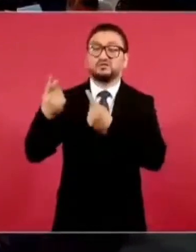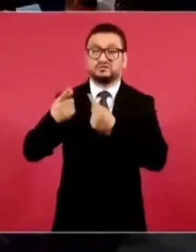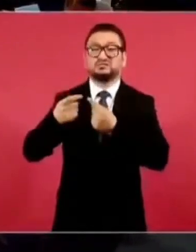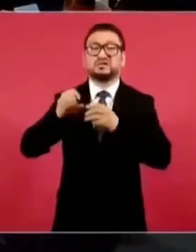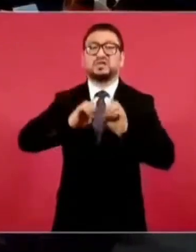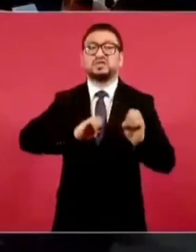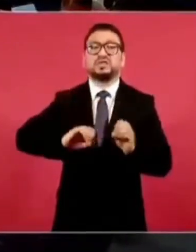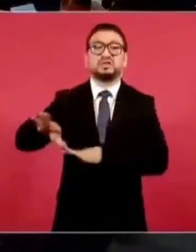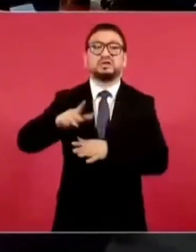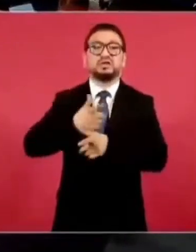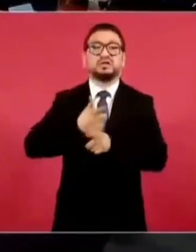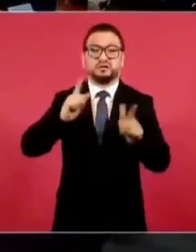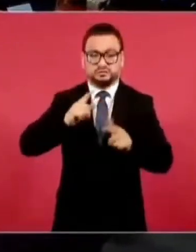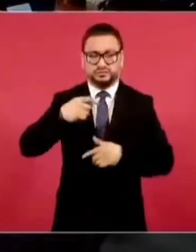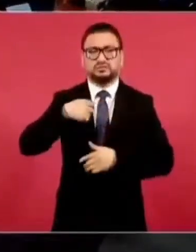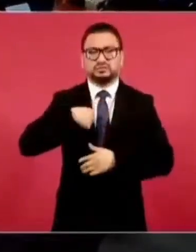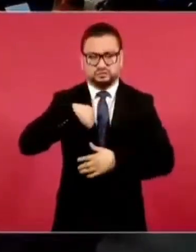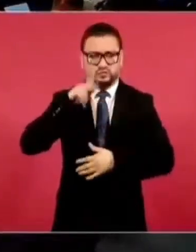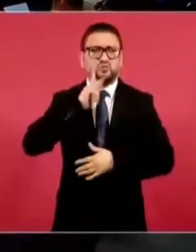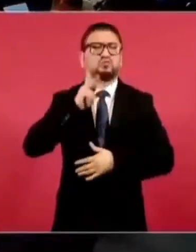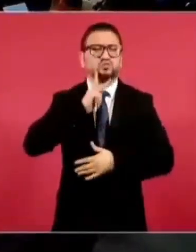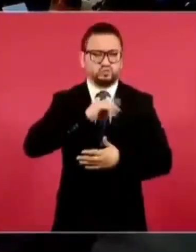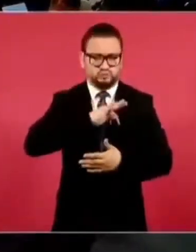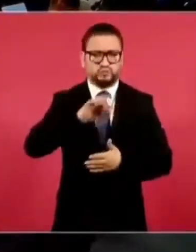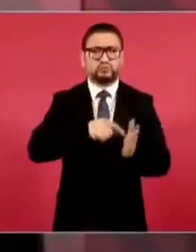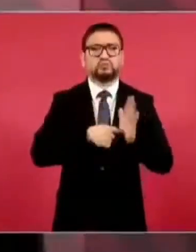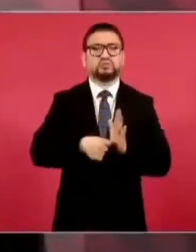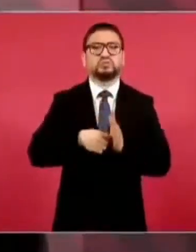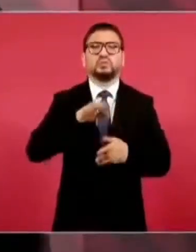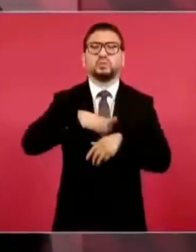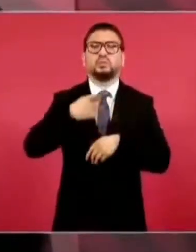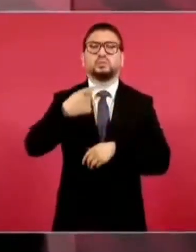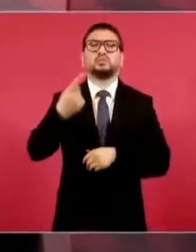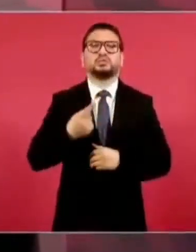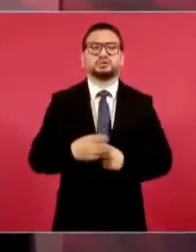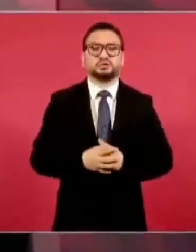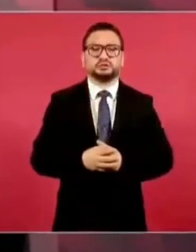eso lo puedo probar. ¿Y por qué lo puedo probar?